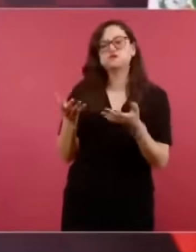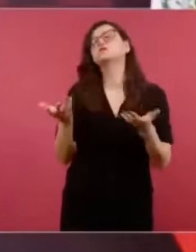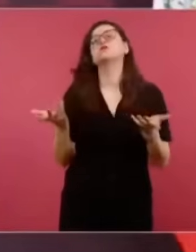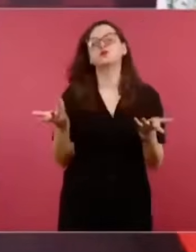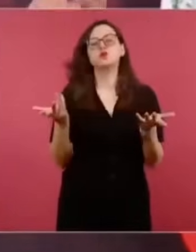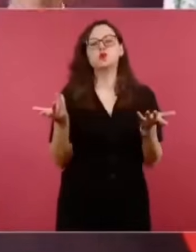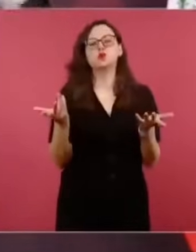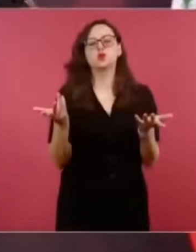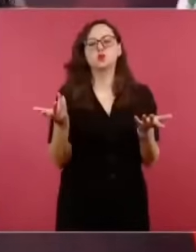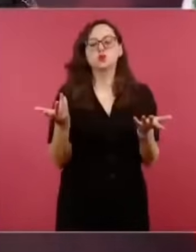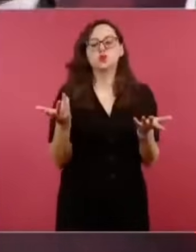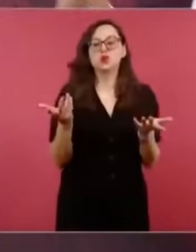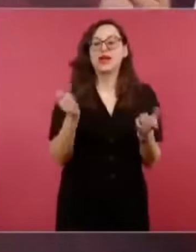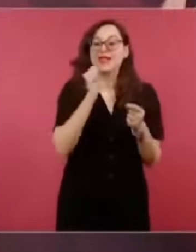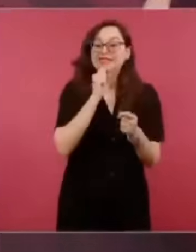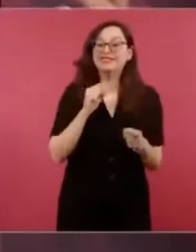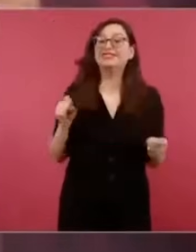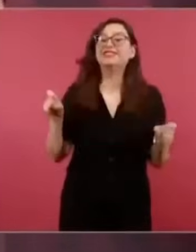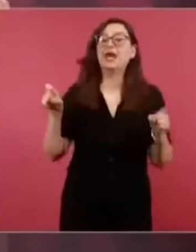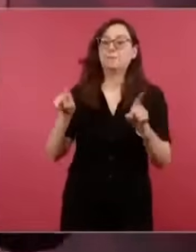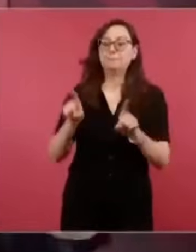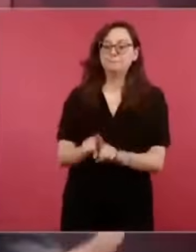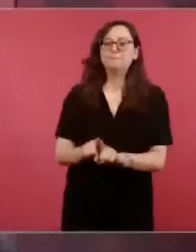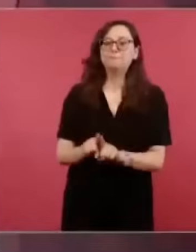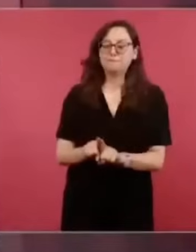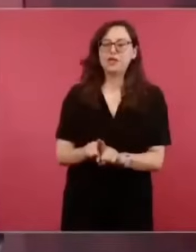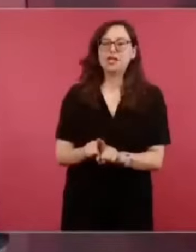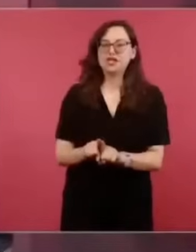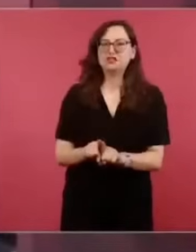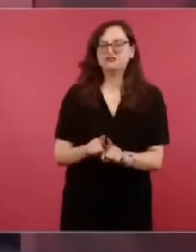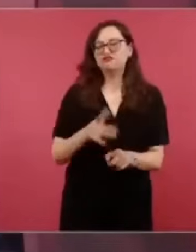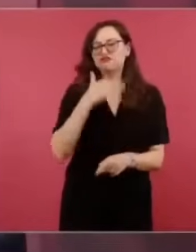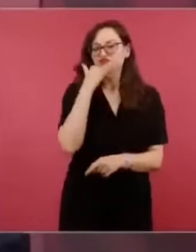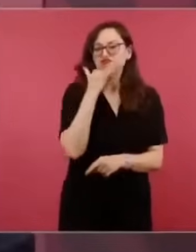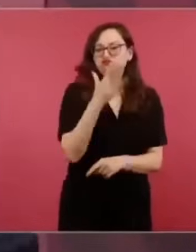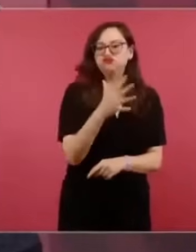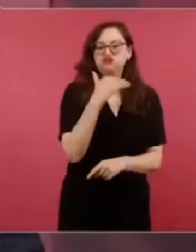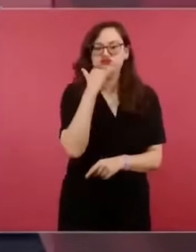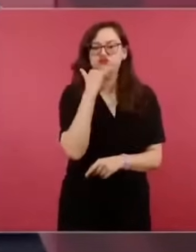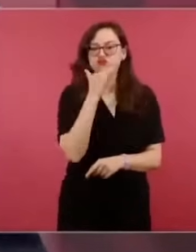Y también fueron parte, pues, de la corrupción,